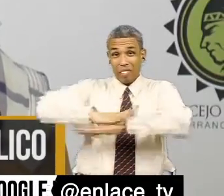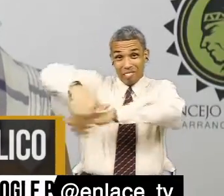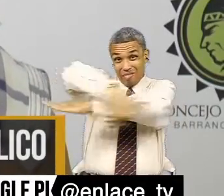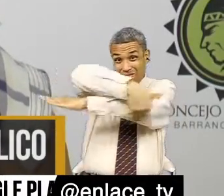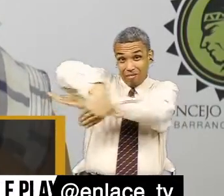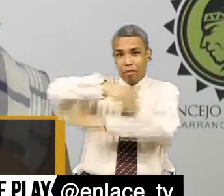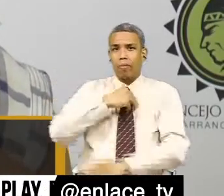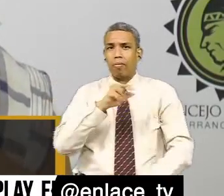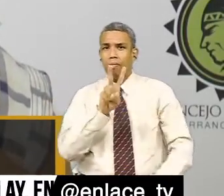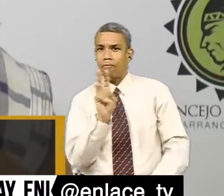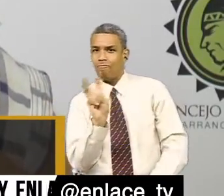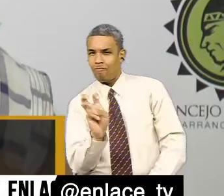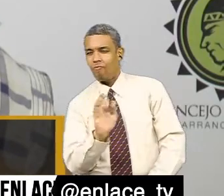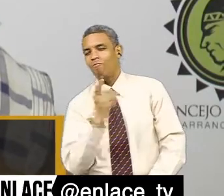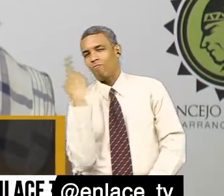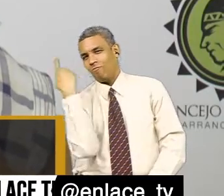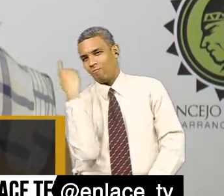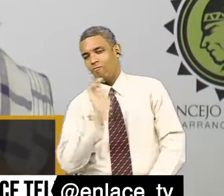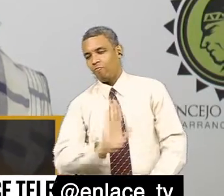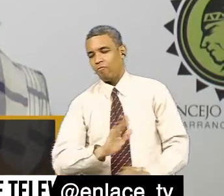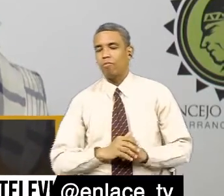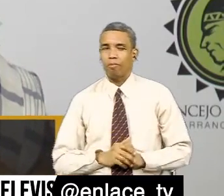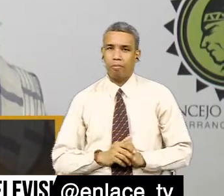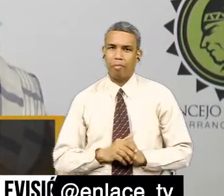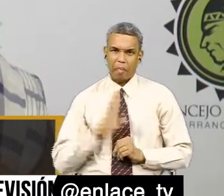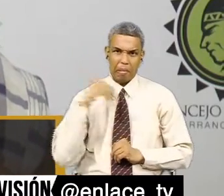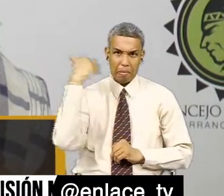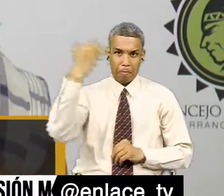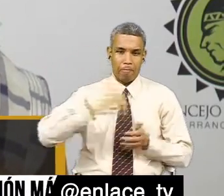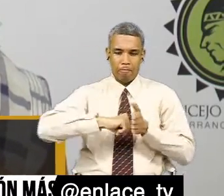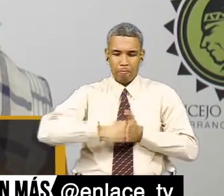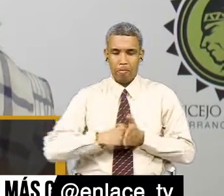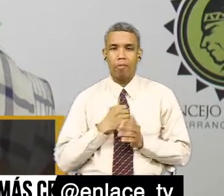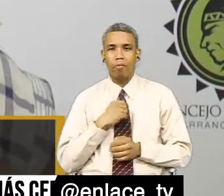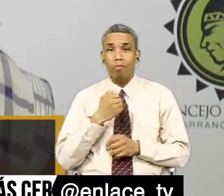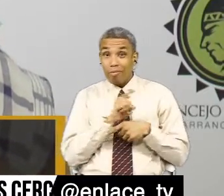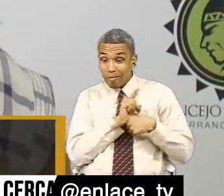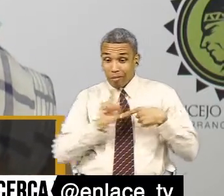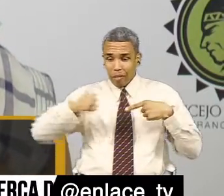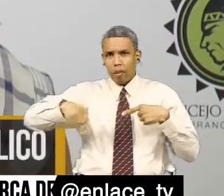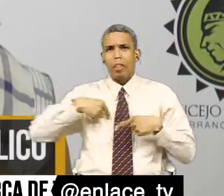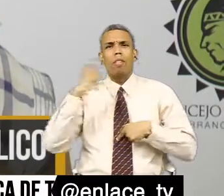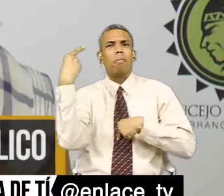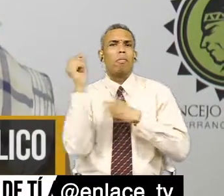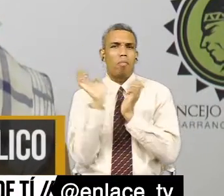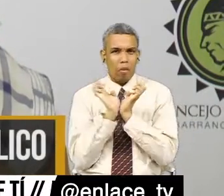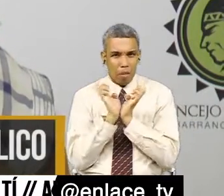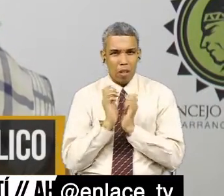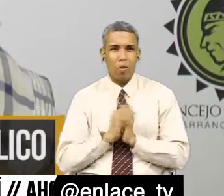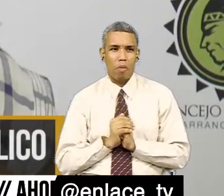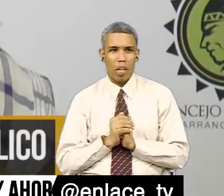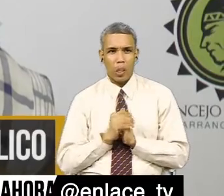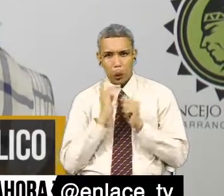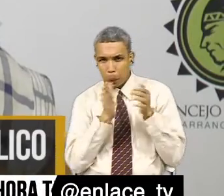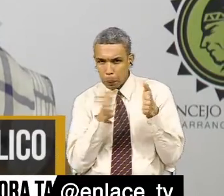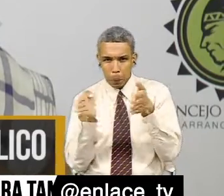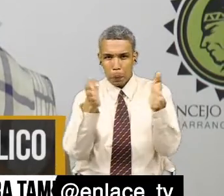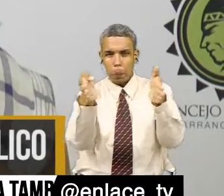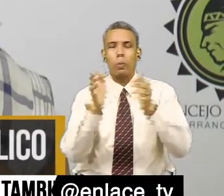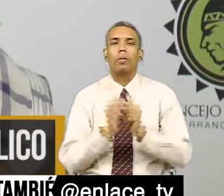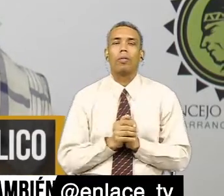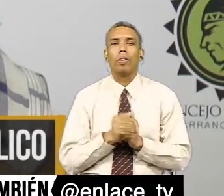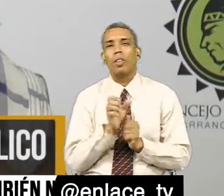ido. Esta semana también fuimos a la avenida 52 del barrio Primero de Mayo y sobre la zona alrededor